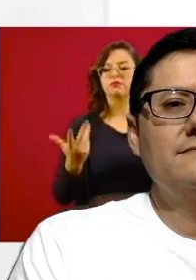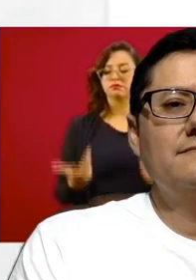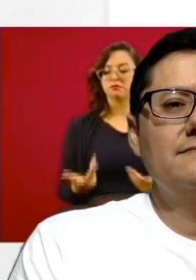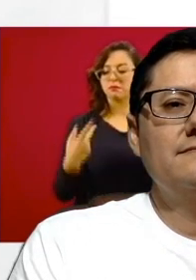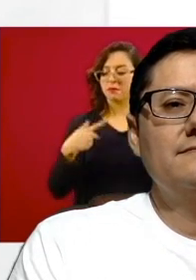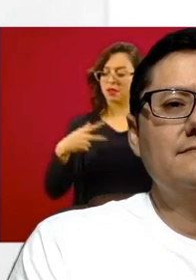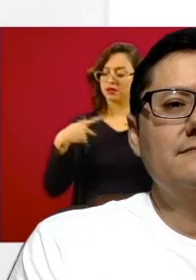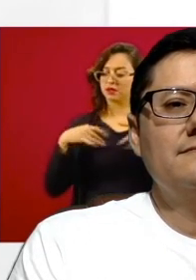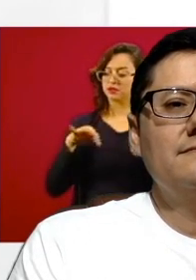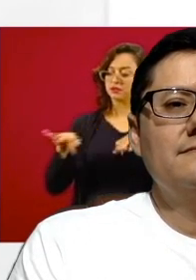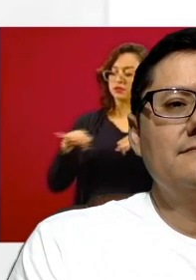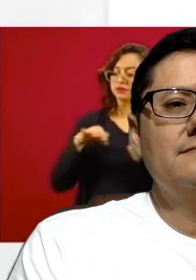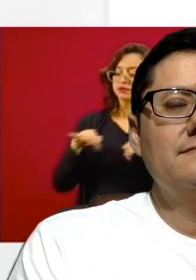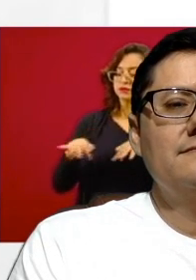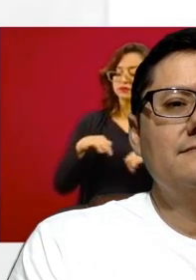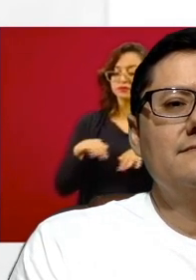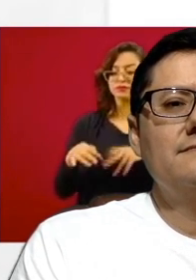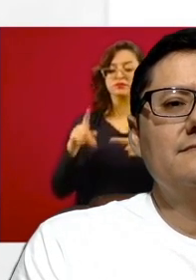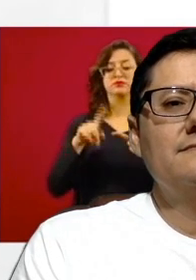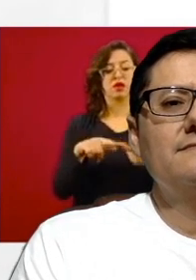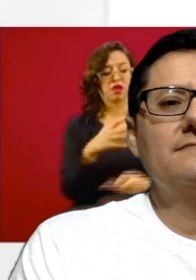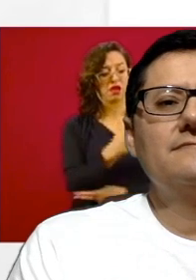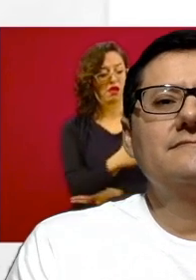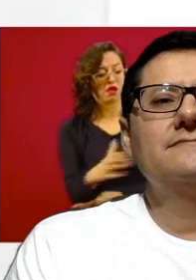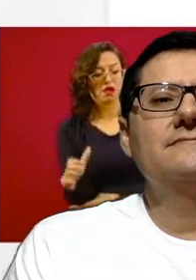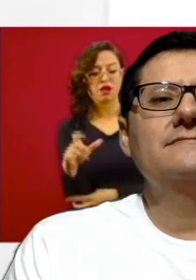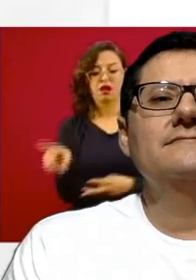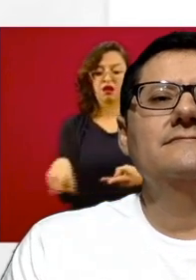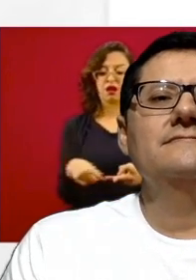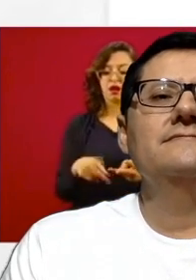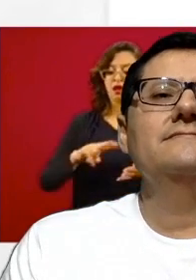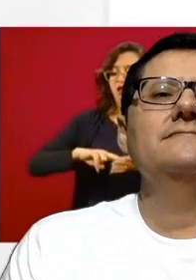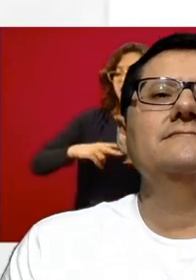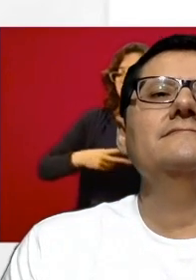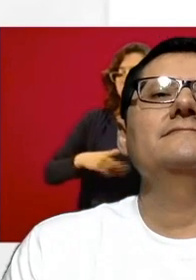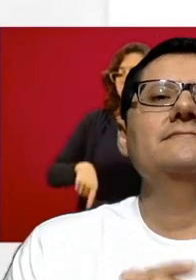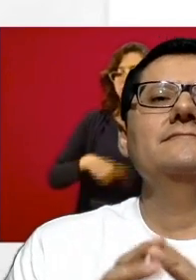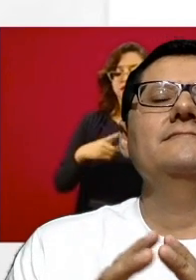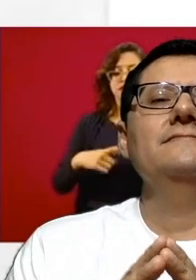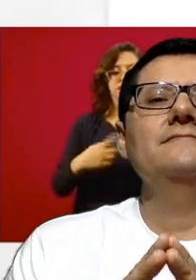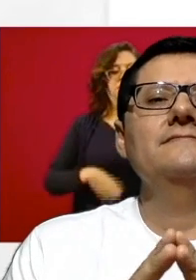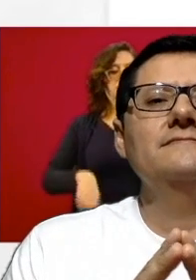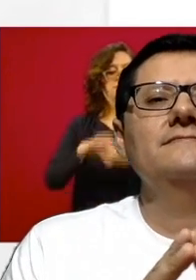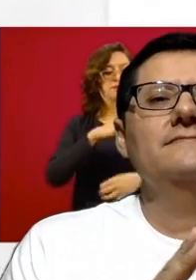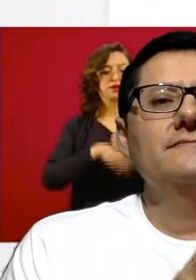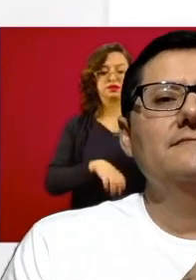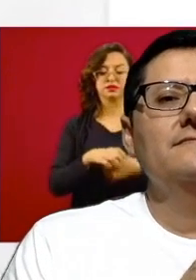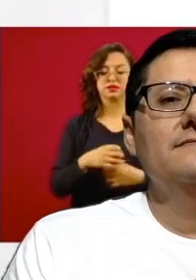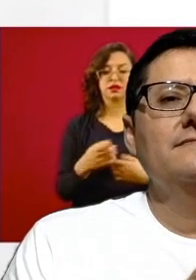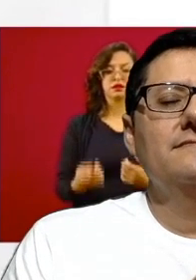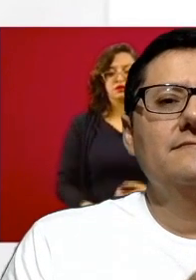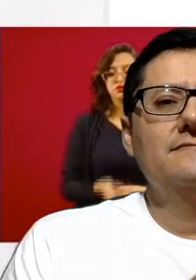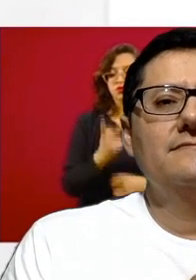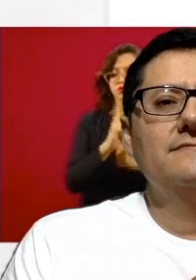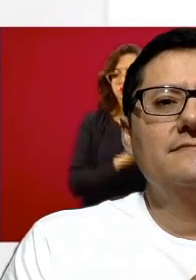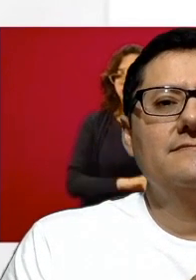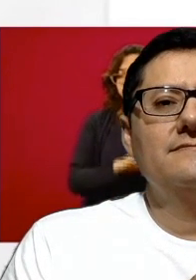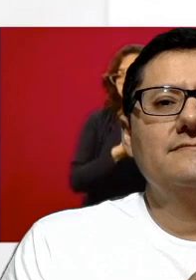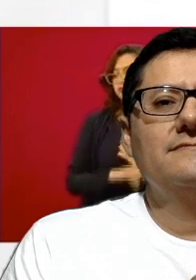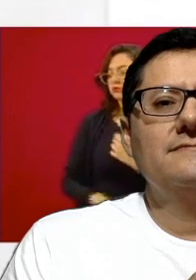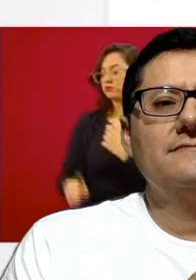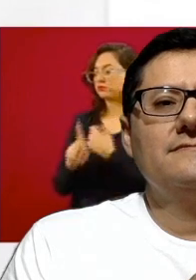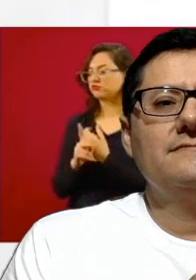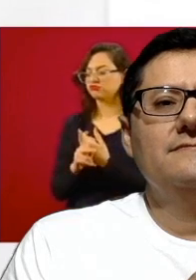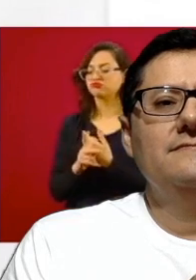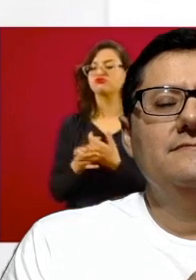los trabajadores, agricultores, ingenieros y empresarios de ambos países, que son la columna vertebral de